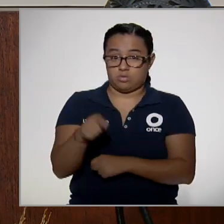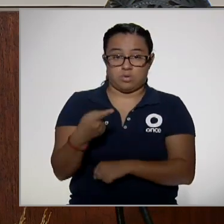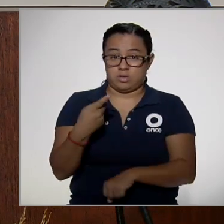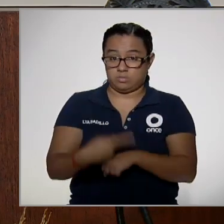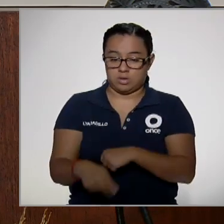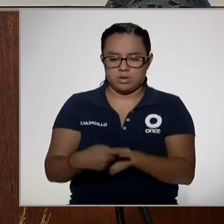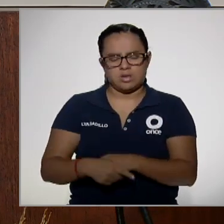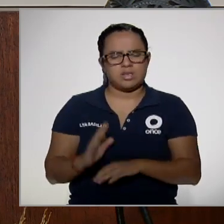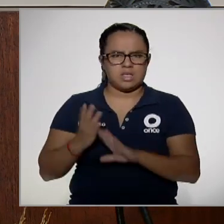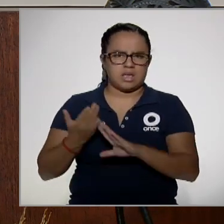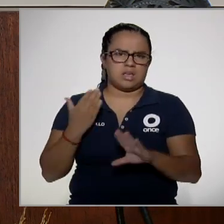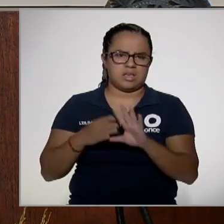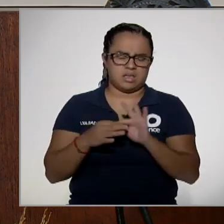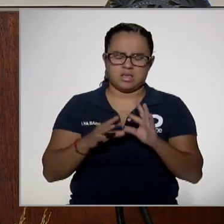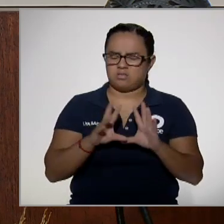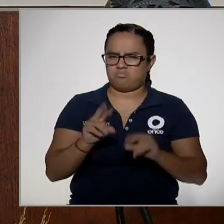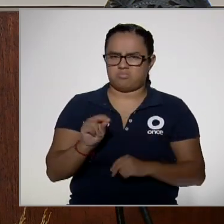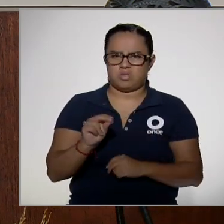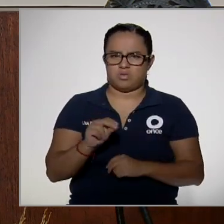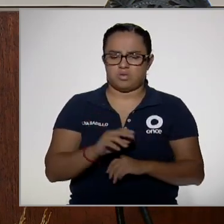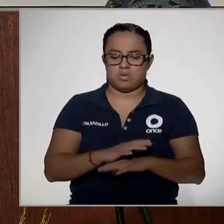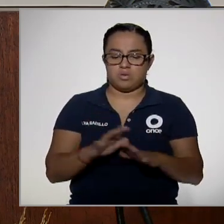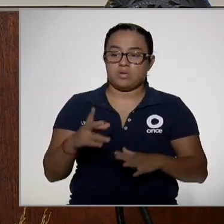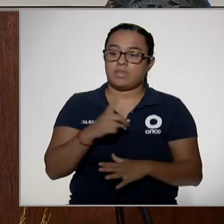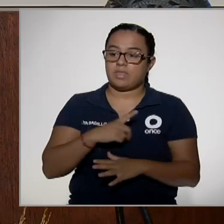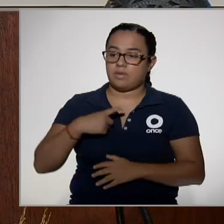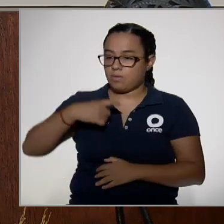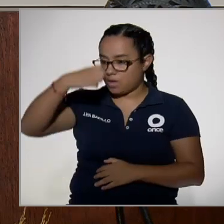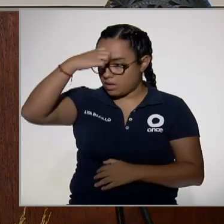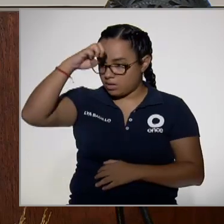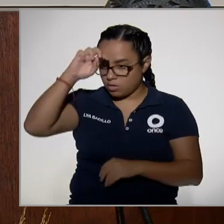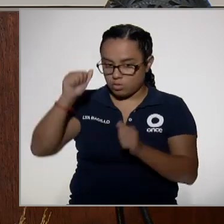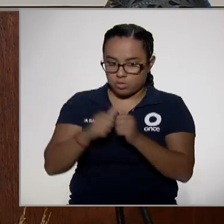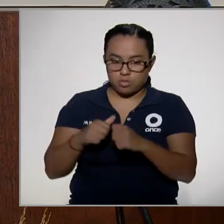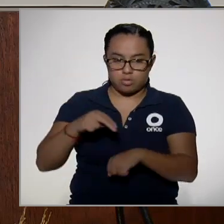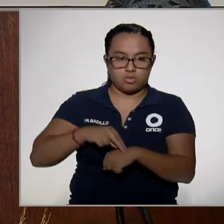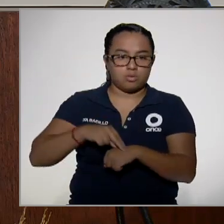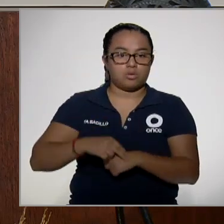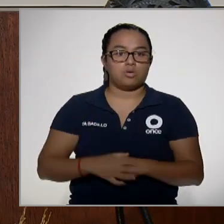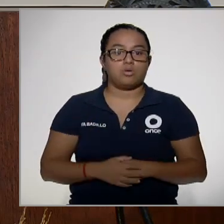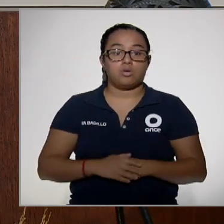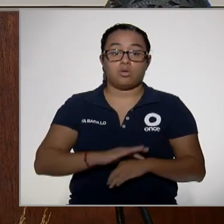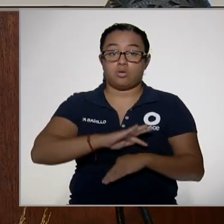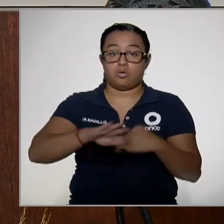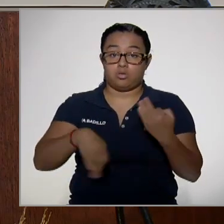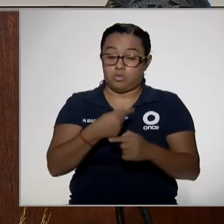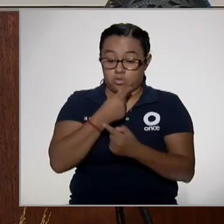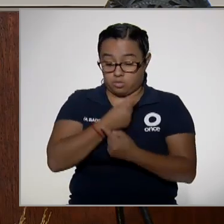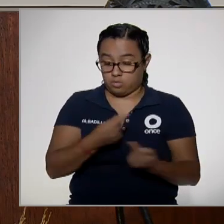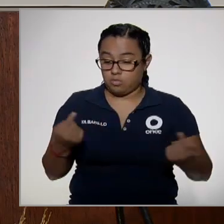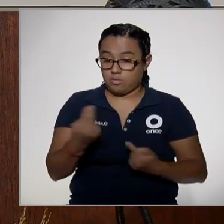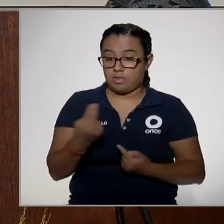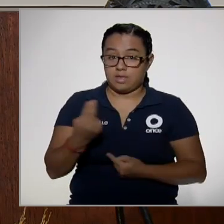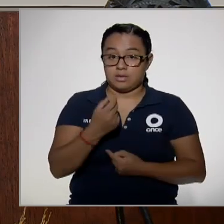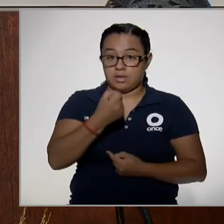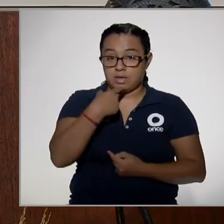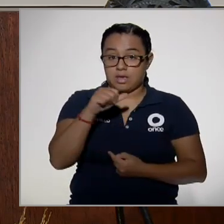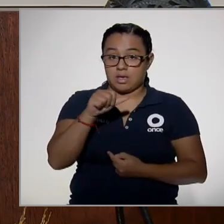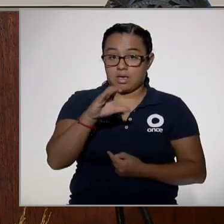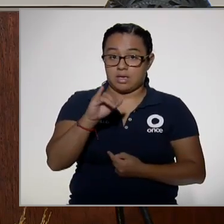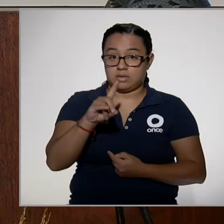doctora que no está bastante regulado esto iba a ser en manos de expertos todos los niños deben de tomar ácido fólico